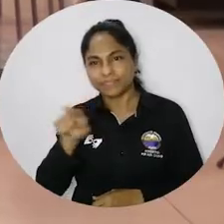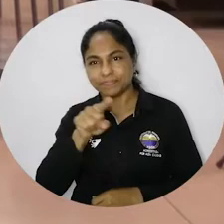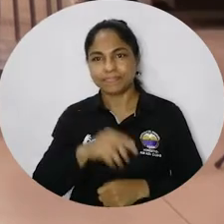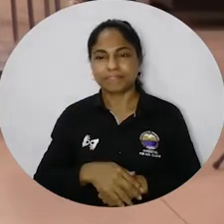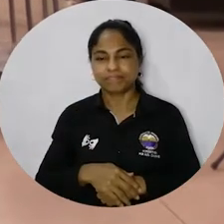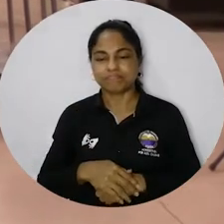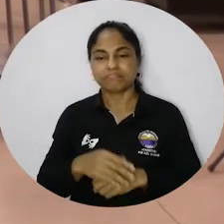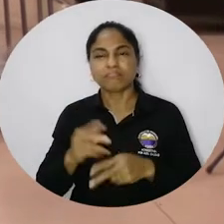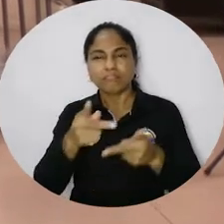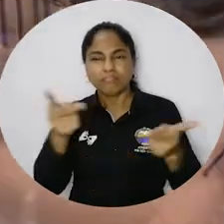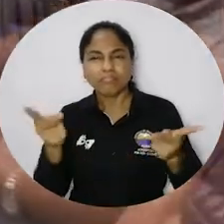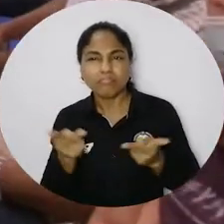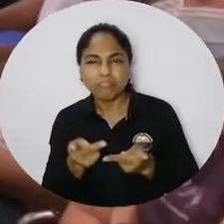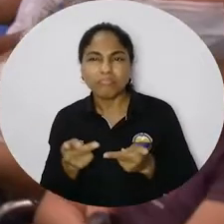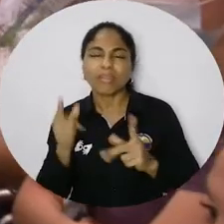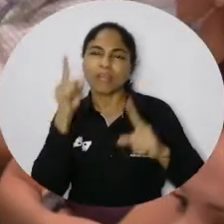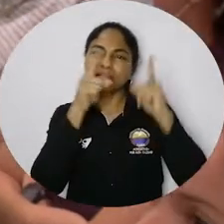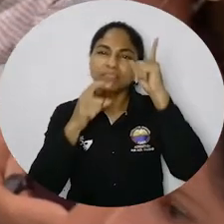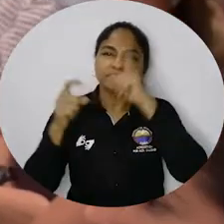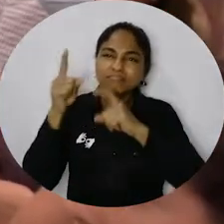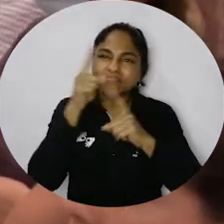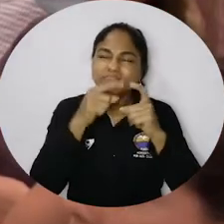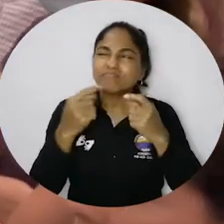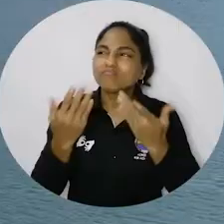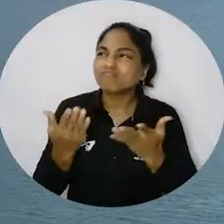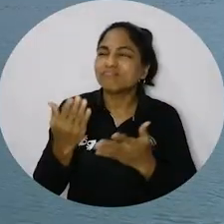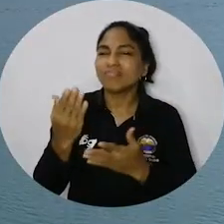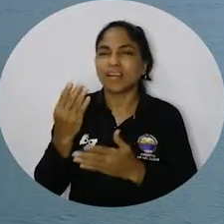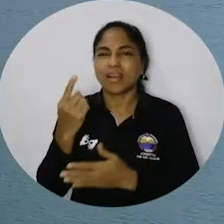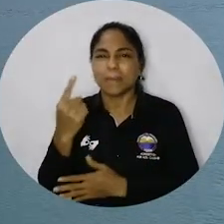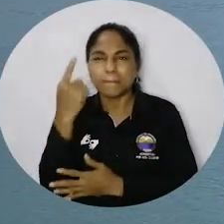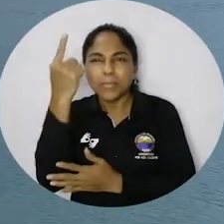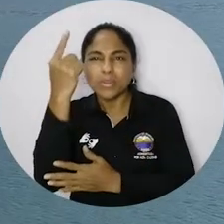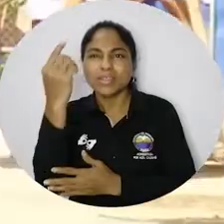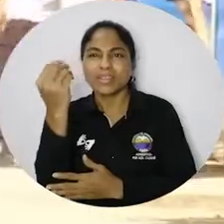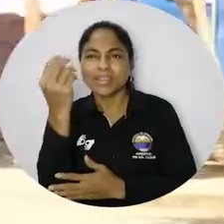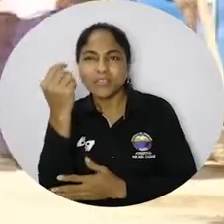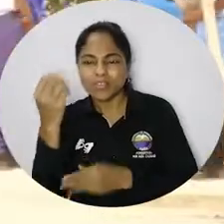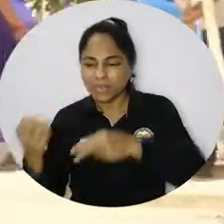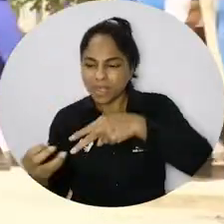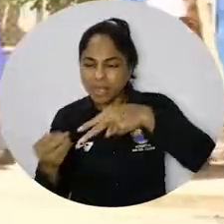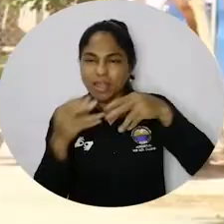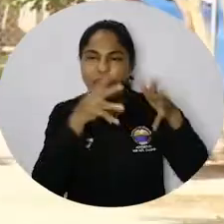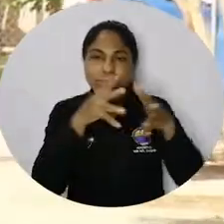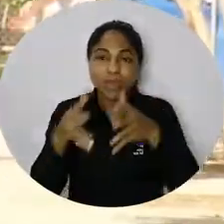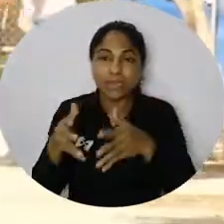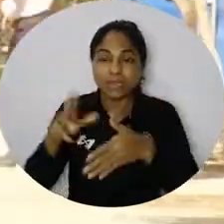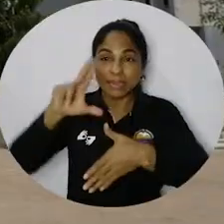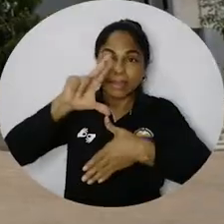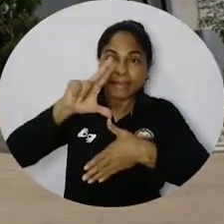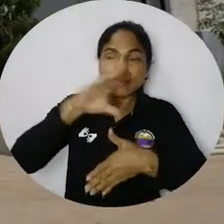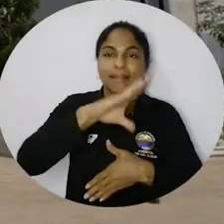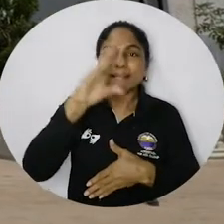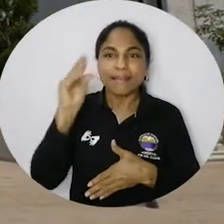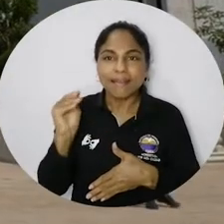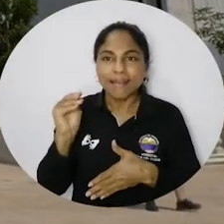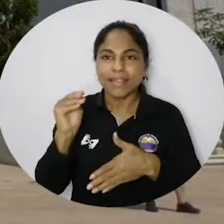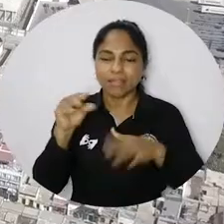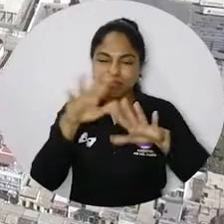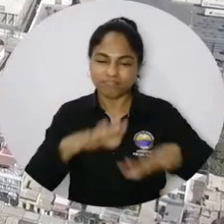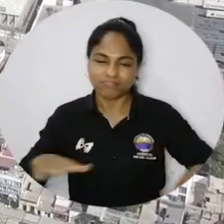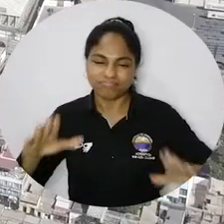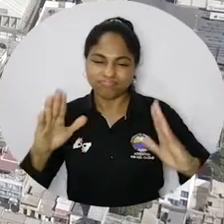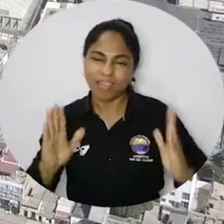El espacio permitió reflexionar sobre la importancia de cerrar las grietas económicas, políticas y educativas en América Latina y el Caribe para aproximar